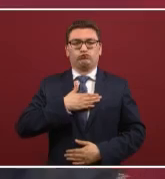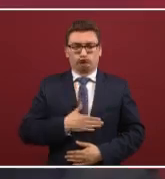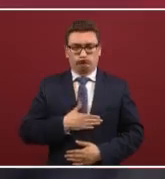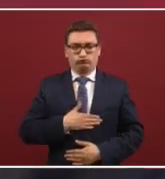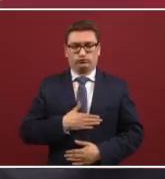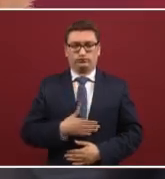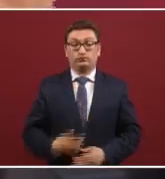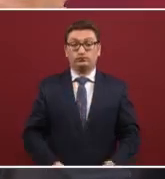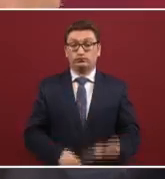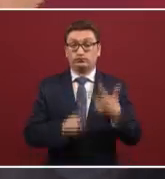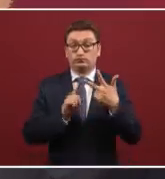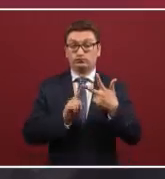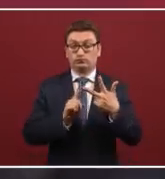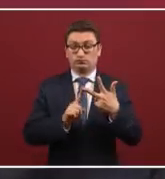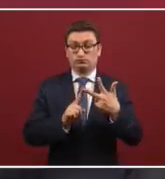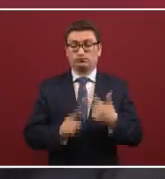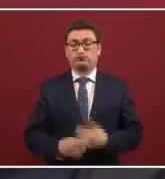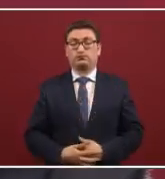8,